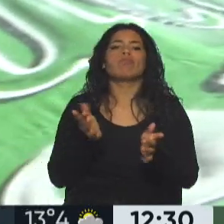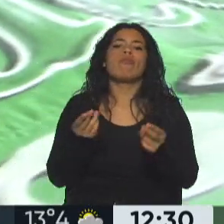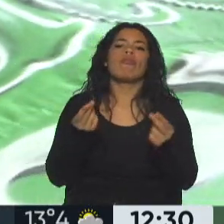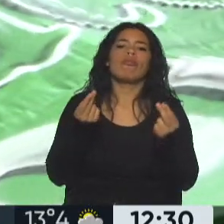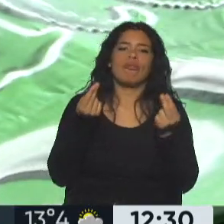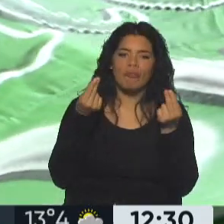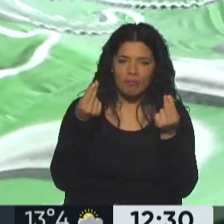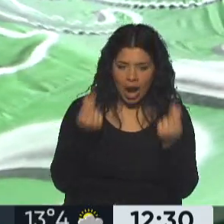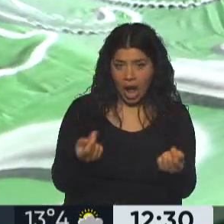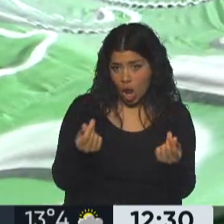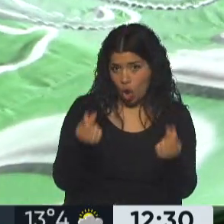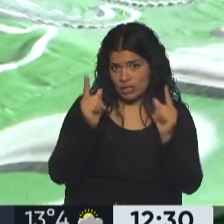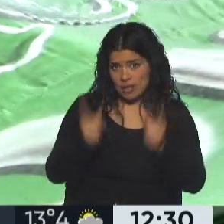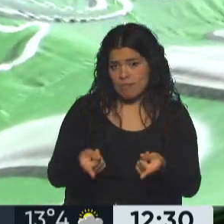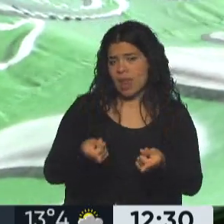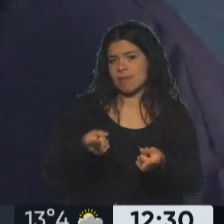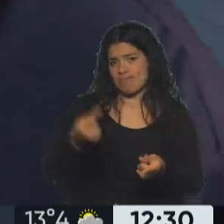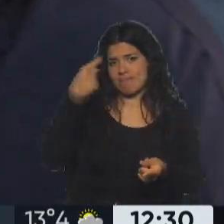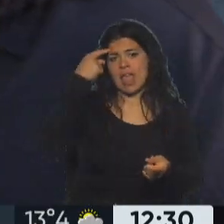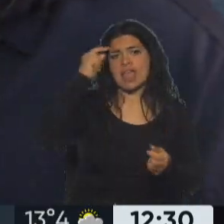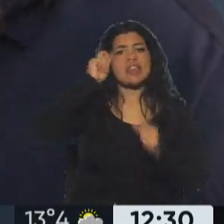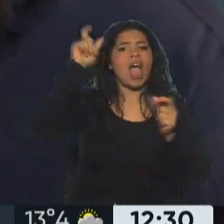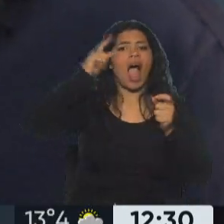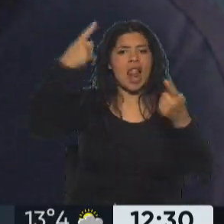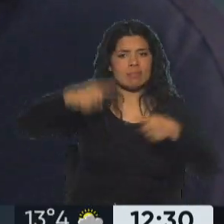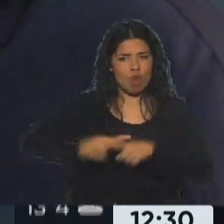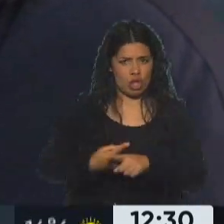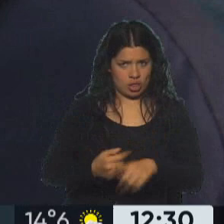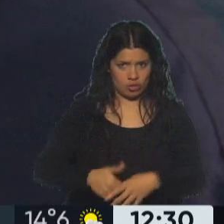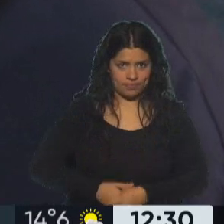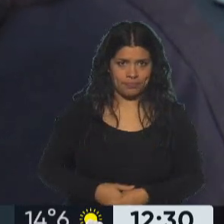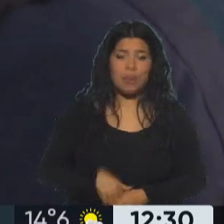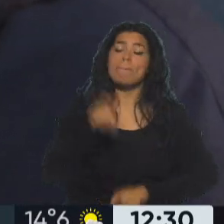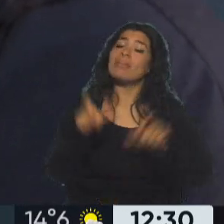con principios. Para todos los trabajadores y todas las trabajadoras,